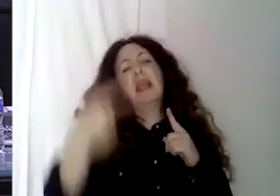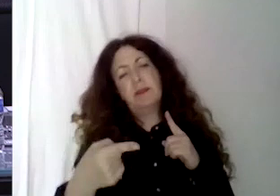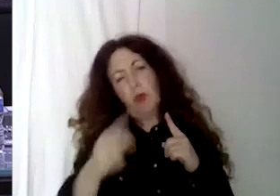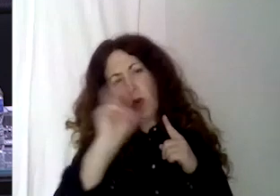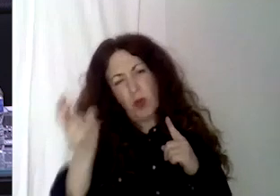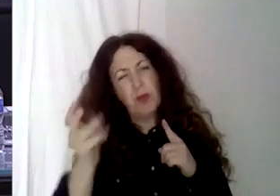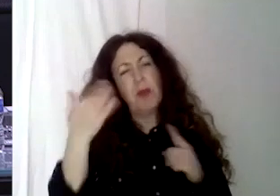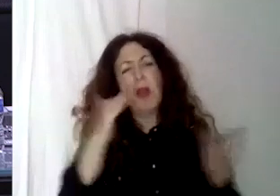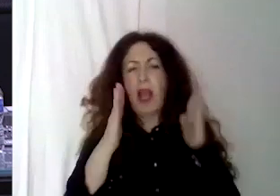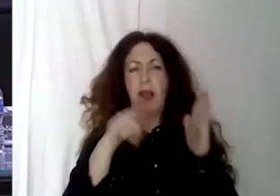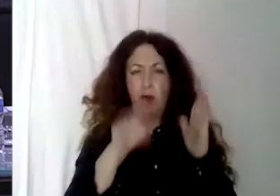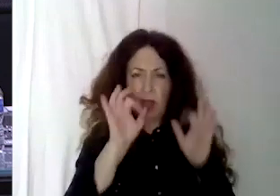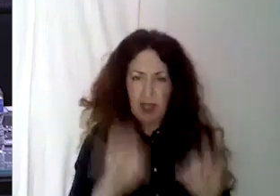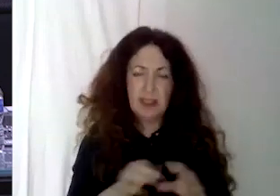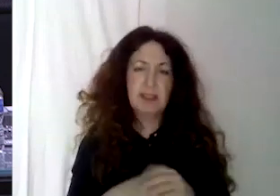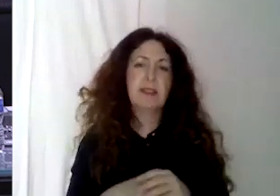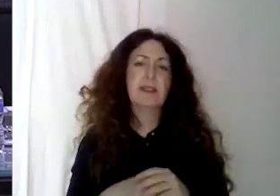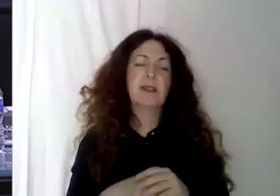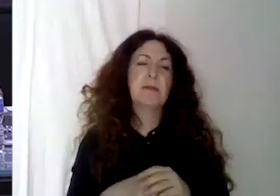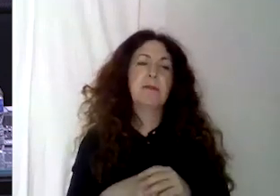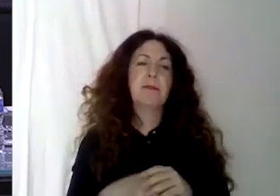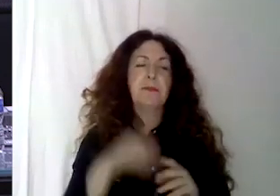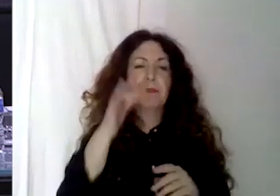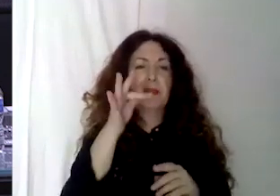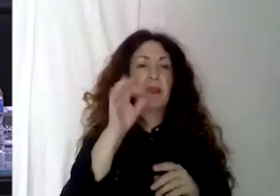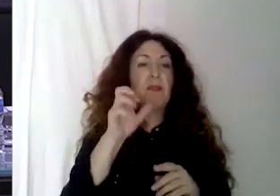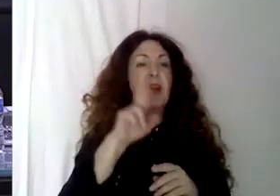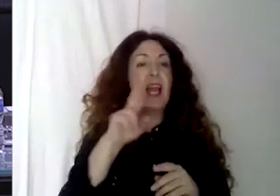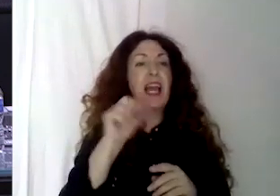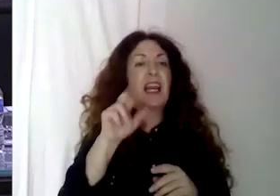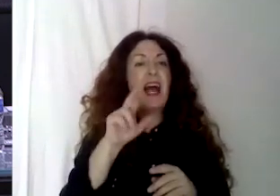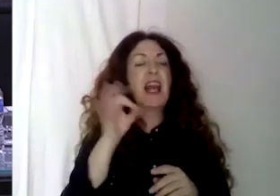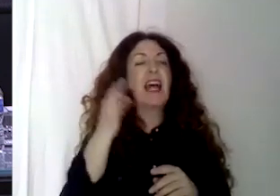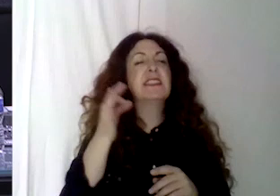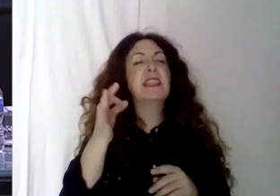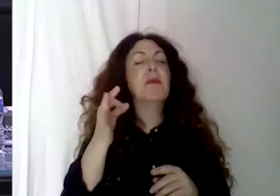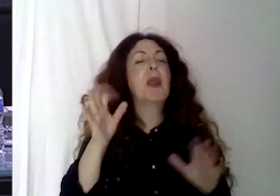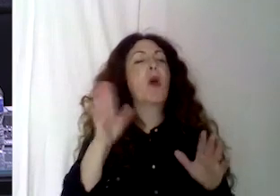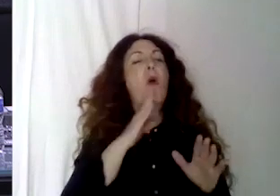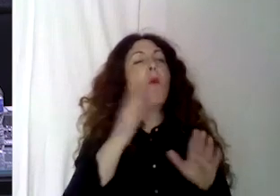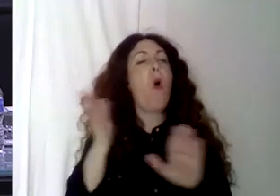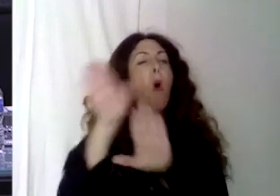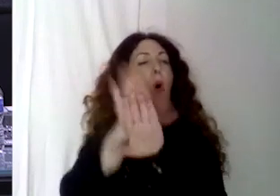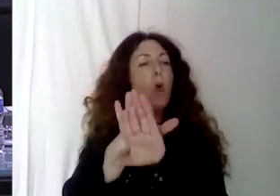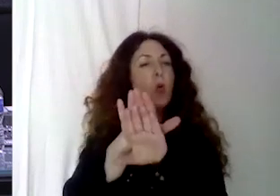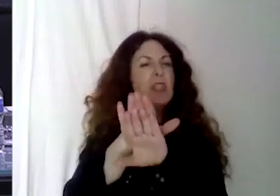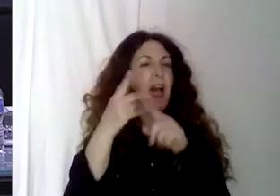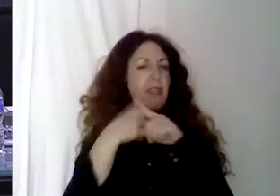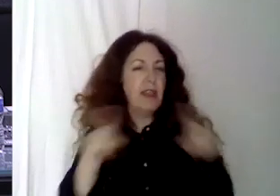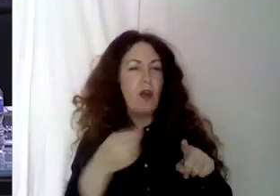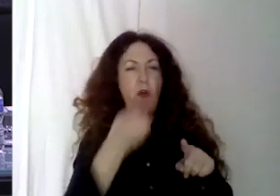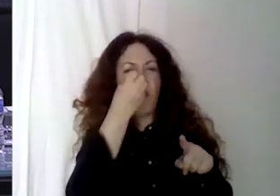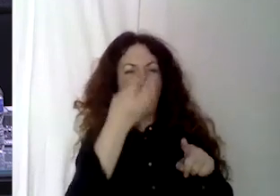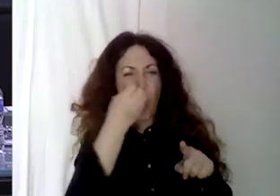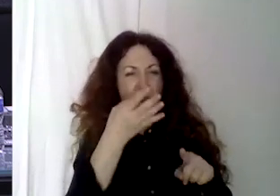Ya entendemos por qué cosa era Ferrara, por qué la hemos tenido oculta, por qué no es Roma o Florencia o Venecia o otras